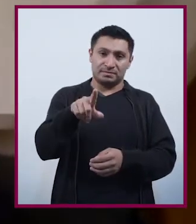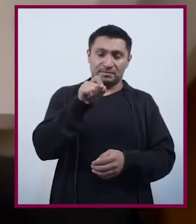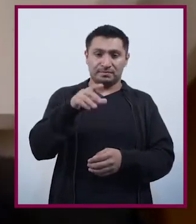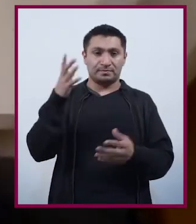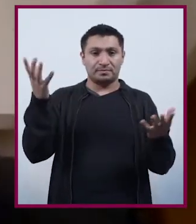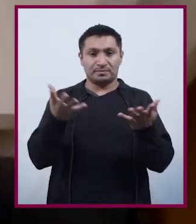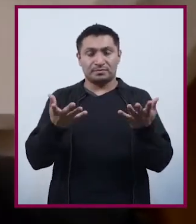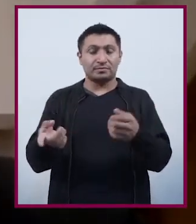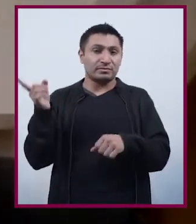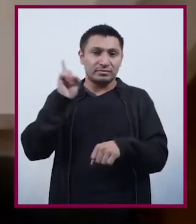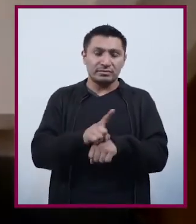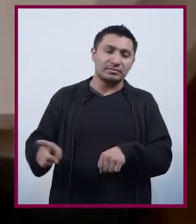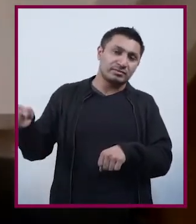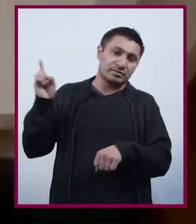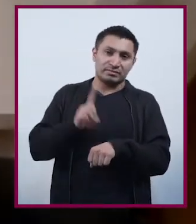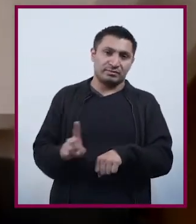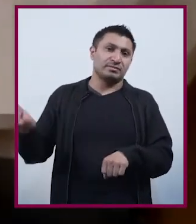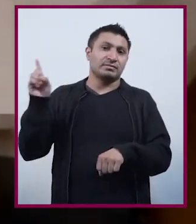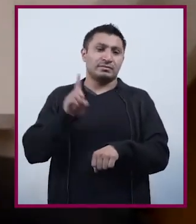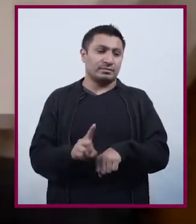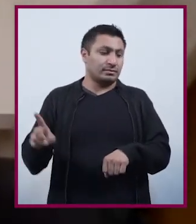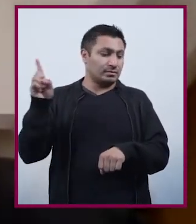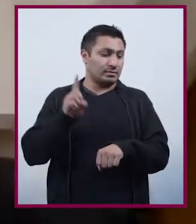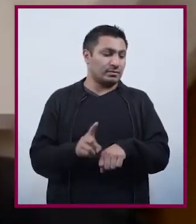supuesto, se producen todos los días